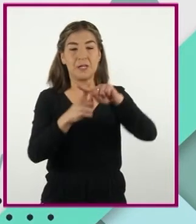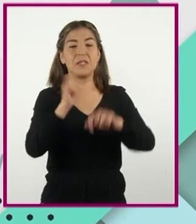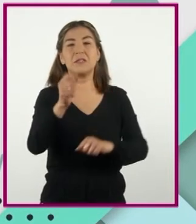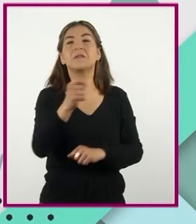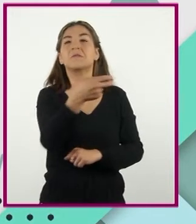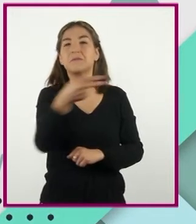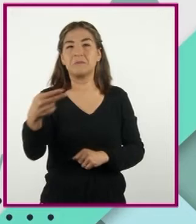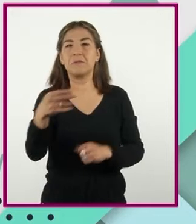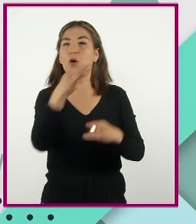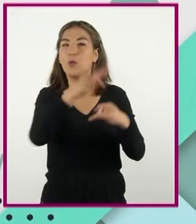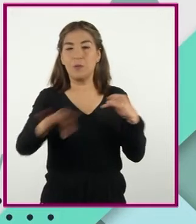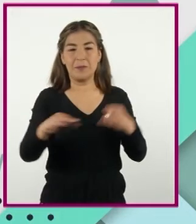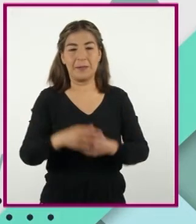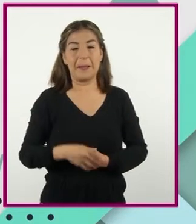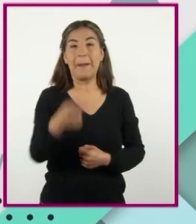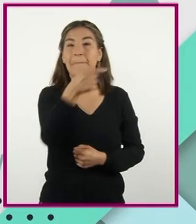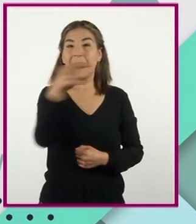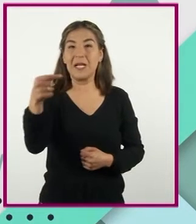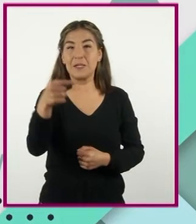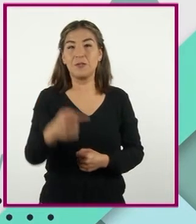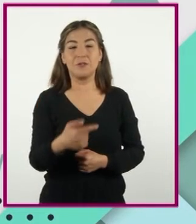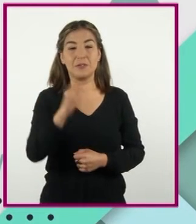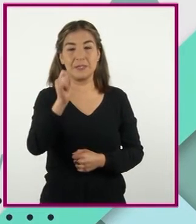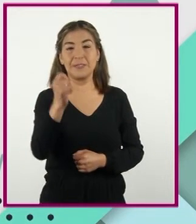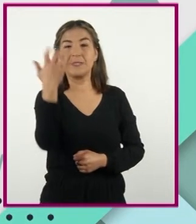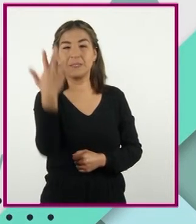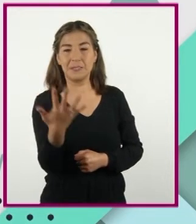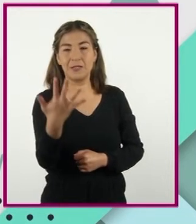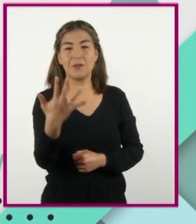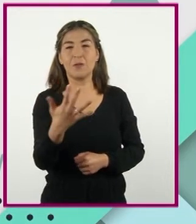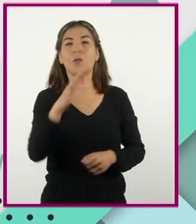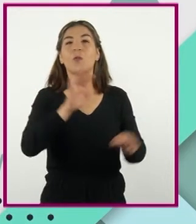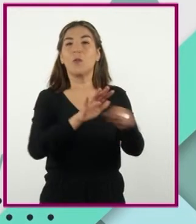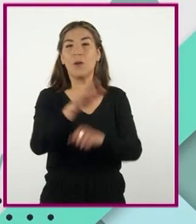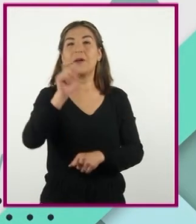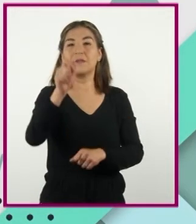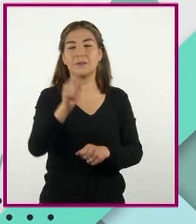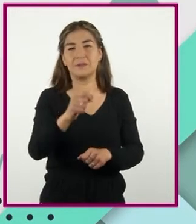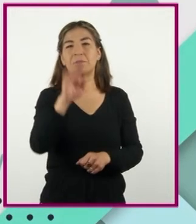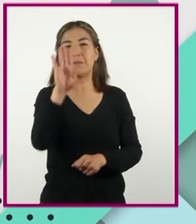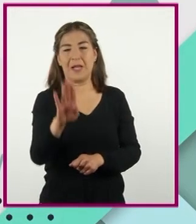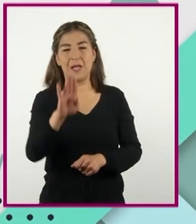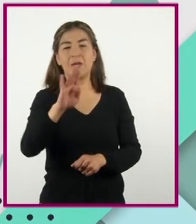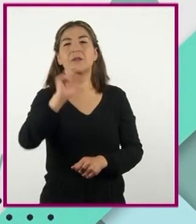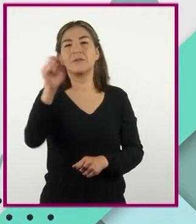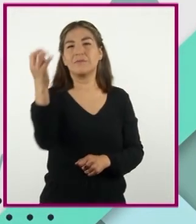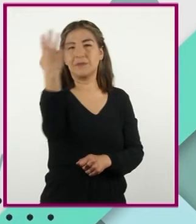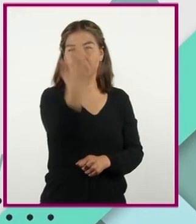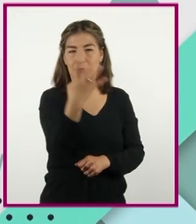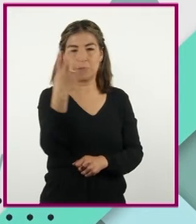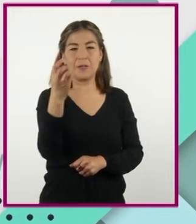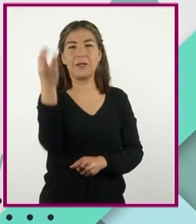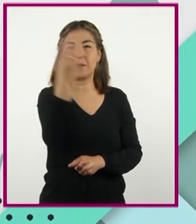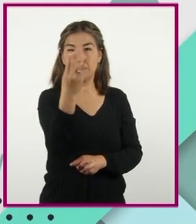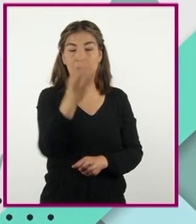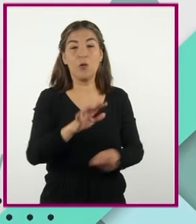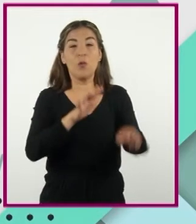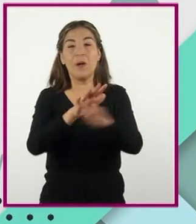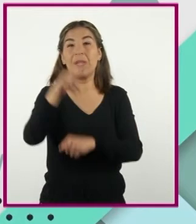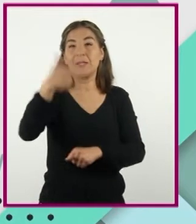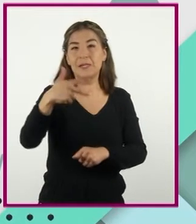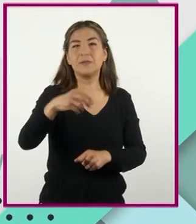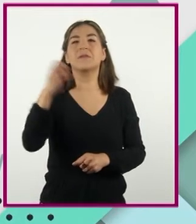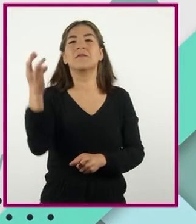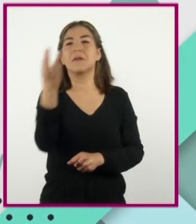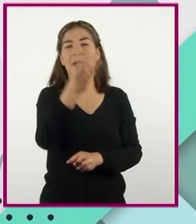final es menos 5a a la cuarta b al cubo más 13a al cubo b